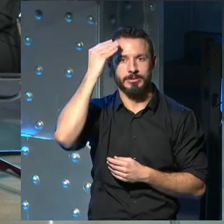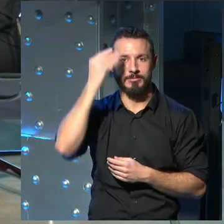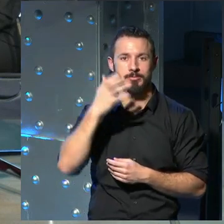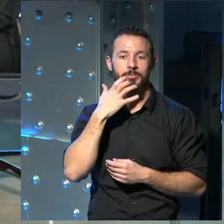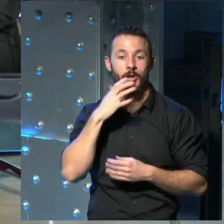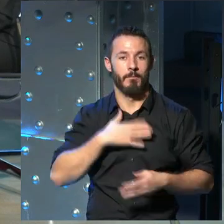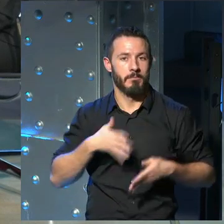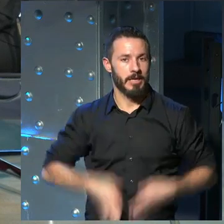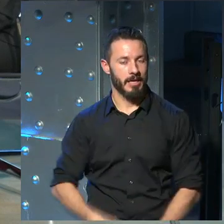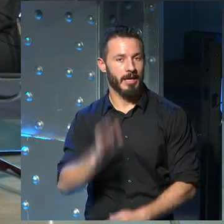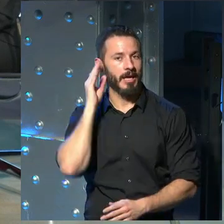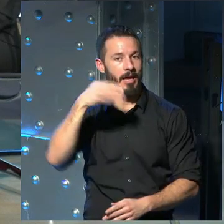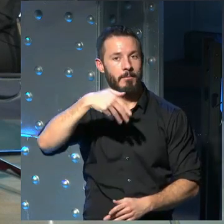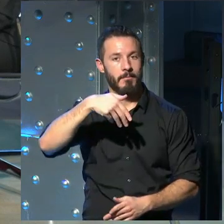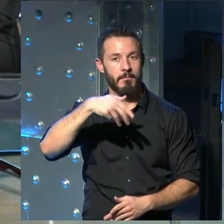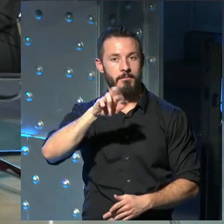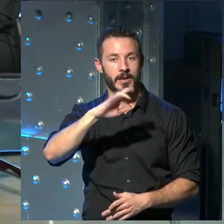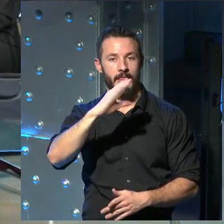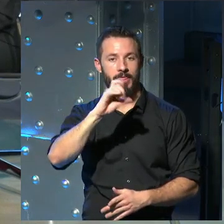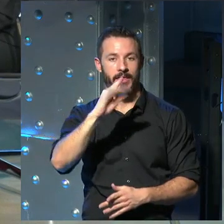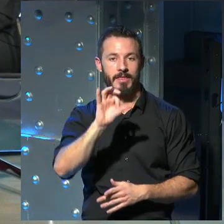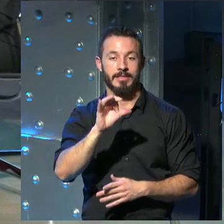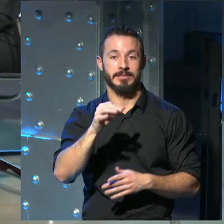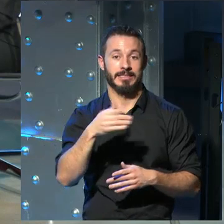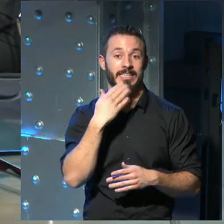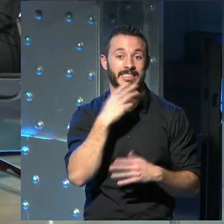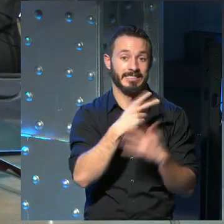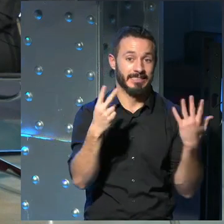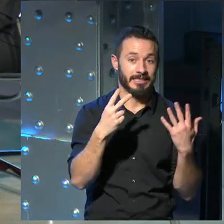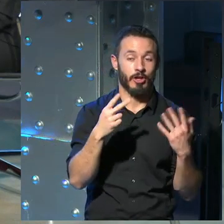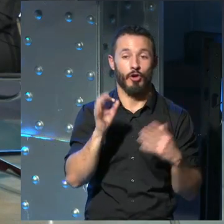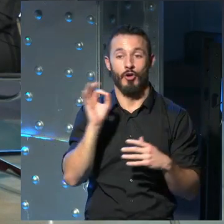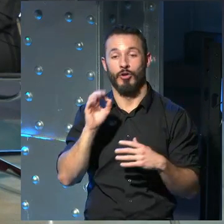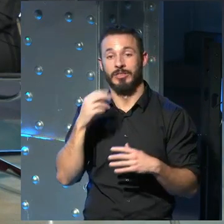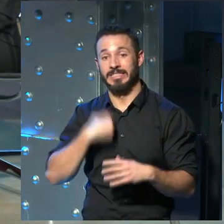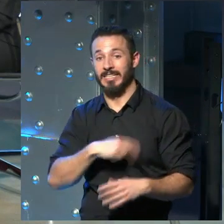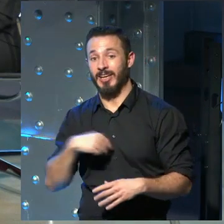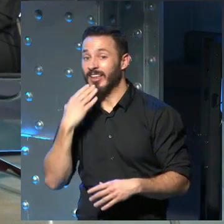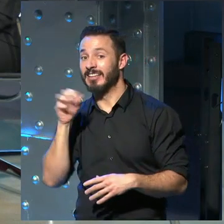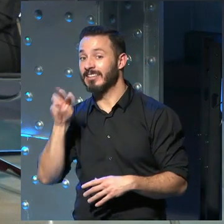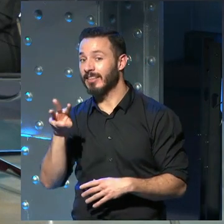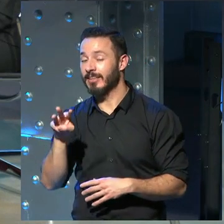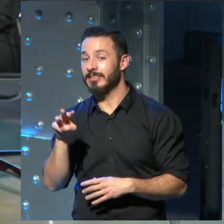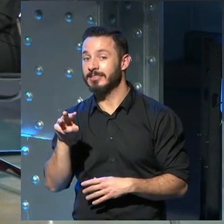hija Mercedes, que tiene 17 años, o en mi hijo Santiago, que tiene 13,